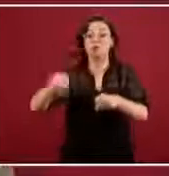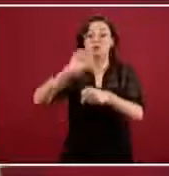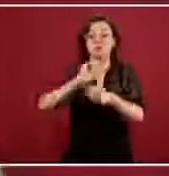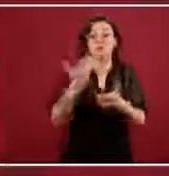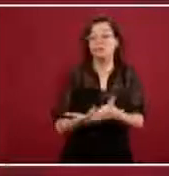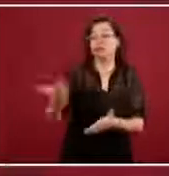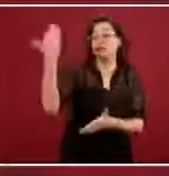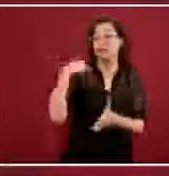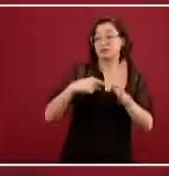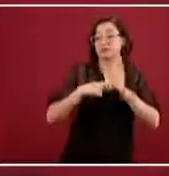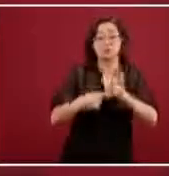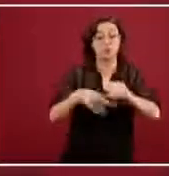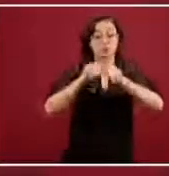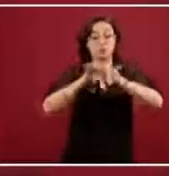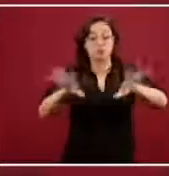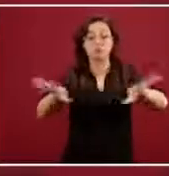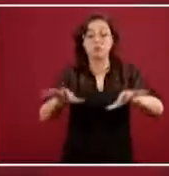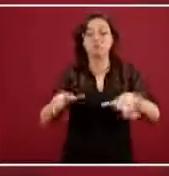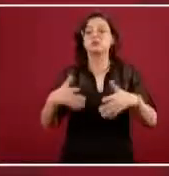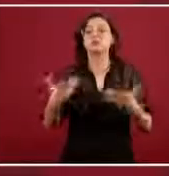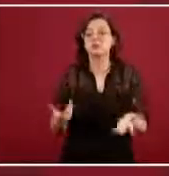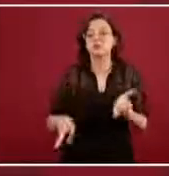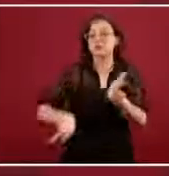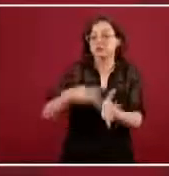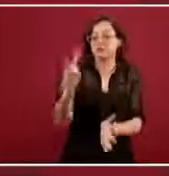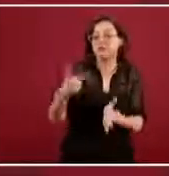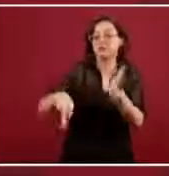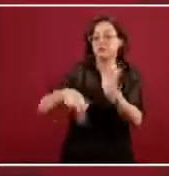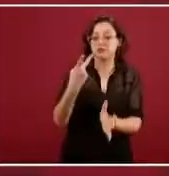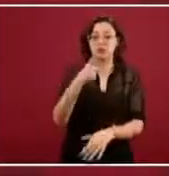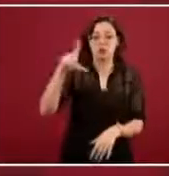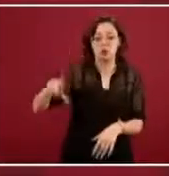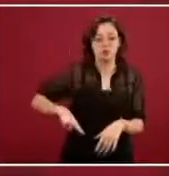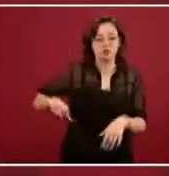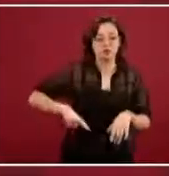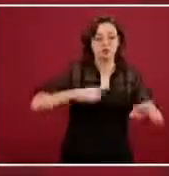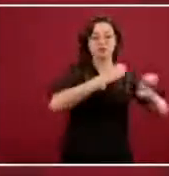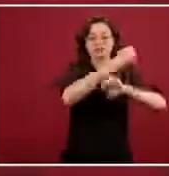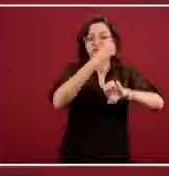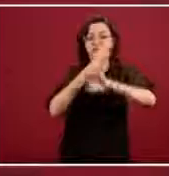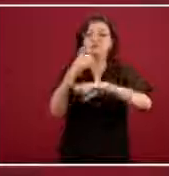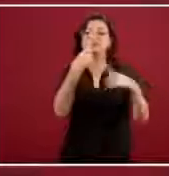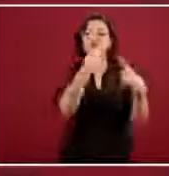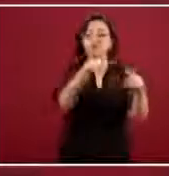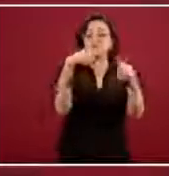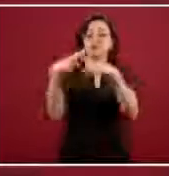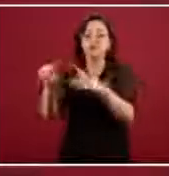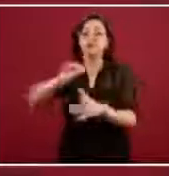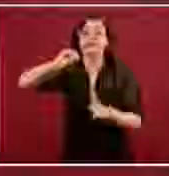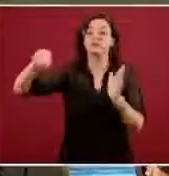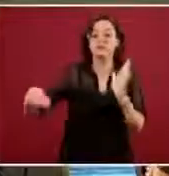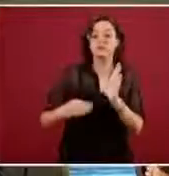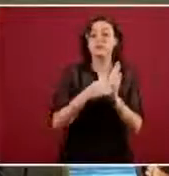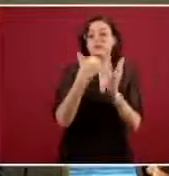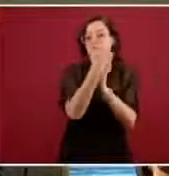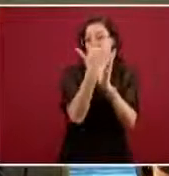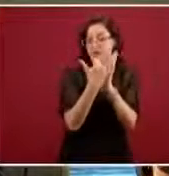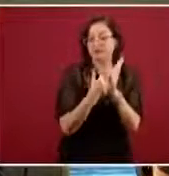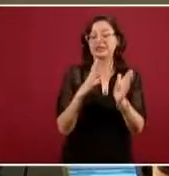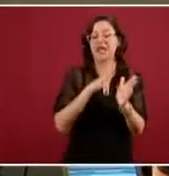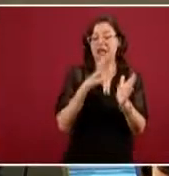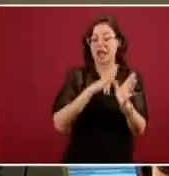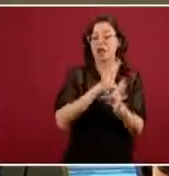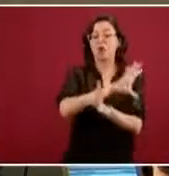y con el que hemos estado trabajando en la asesoría a los gobiernos estatales, incluye un capítulo específico, una